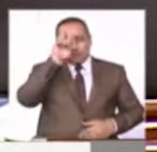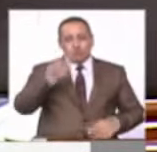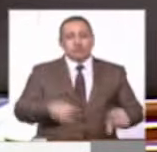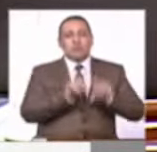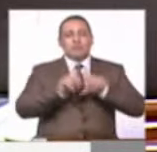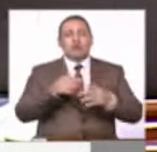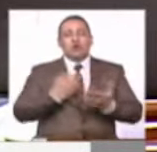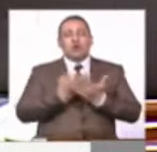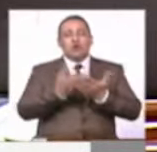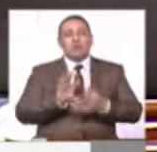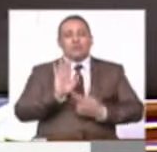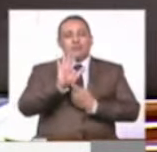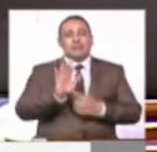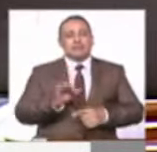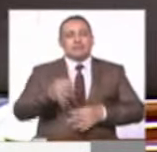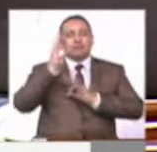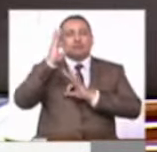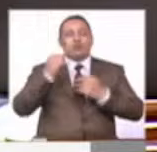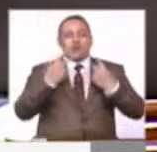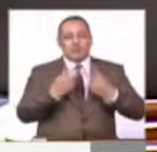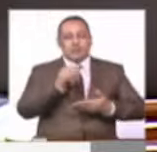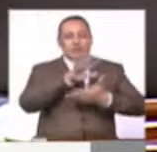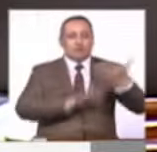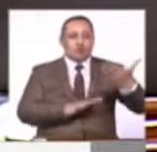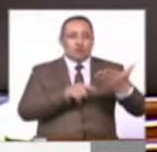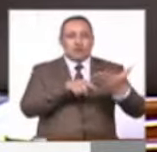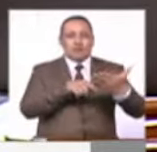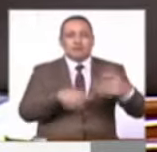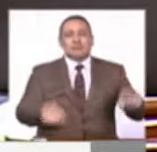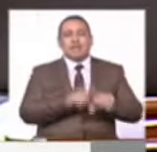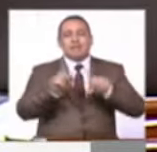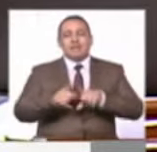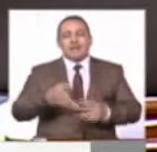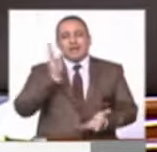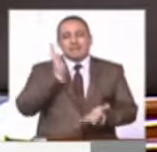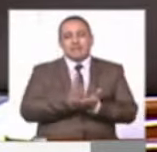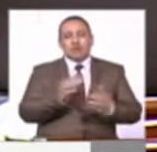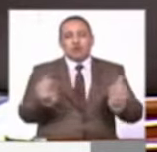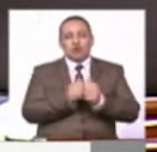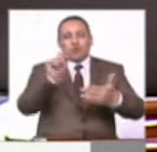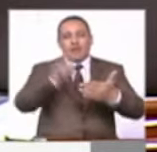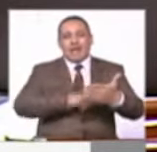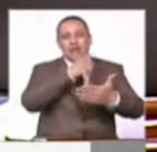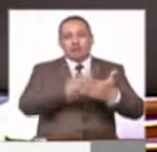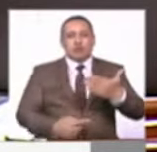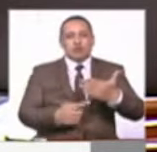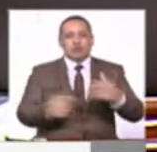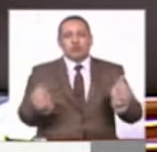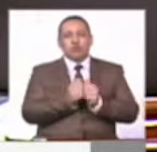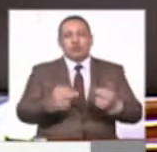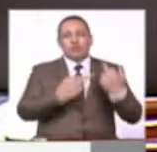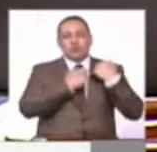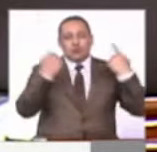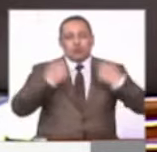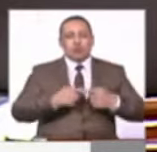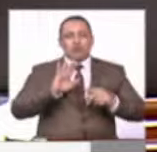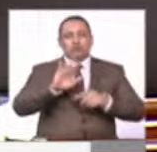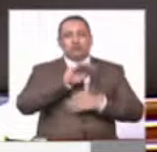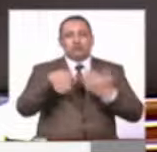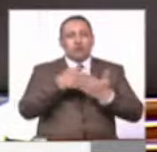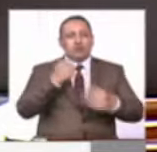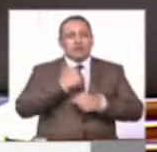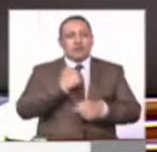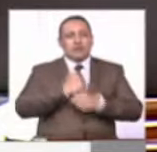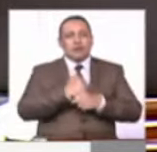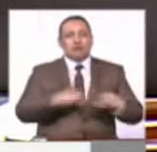los fundamentos expuestos en el presente informe sanción la inhabilitación en el ejercicio de toda función